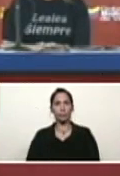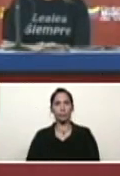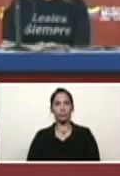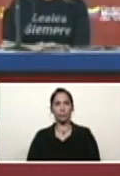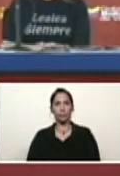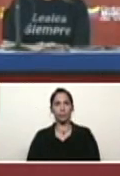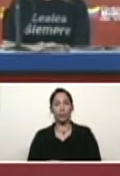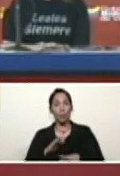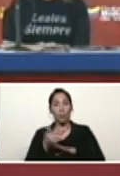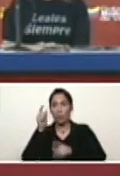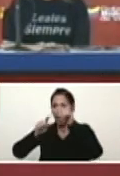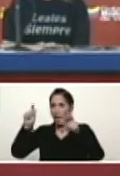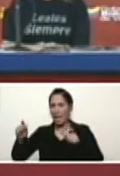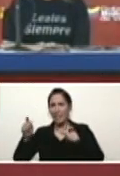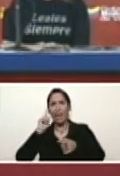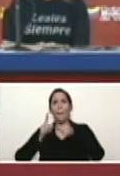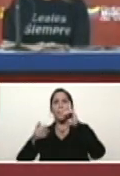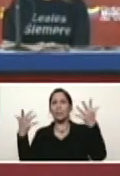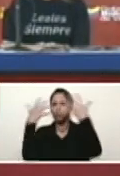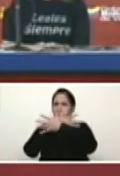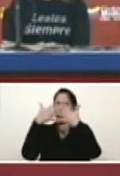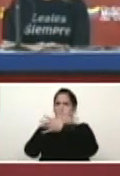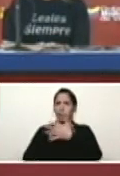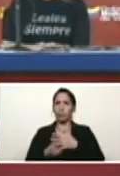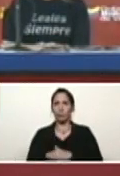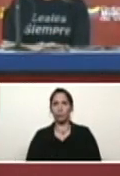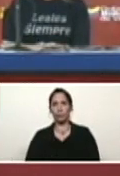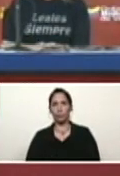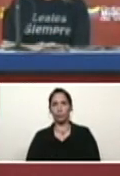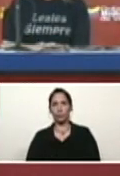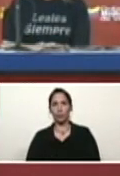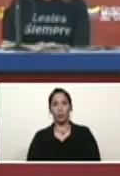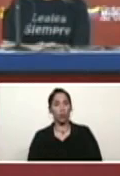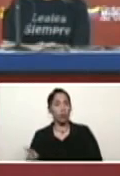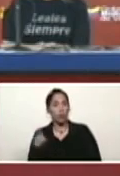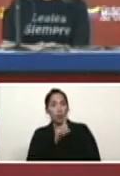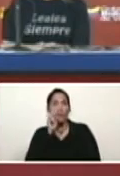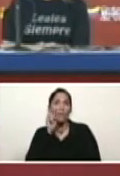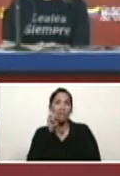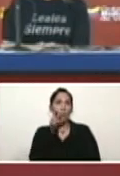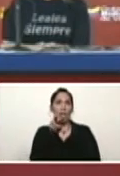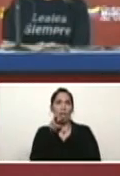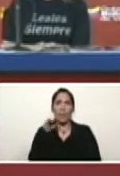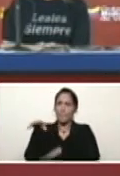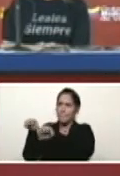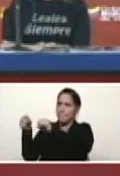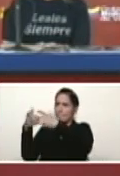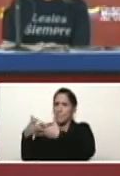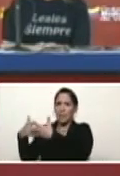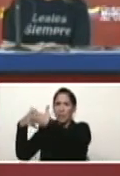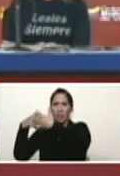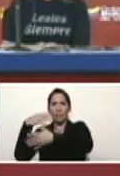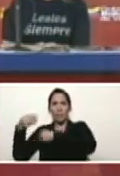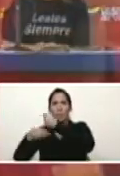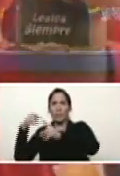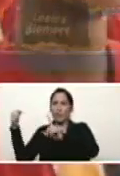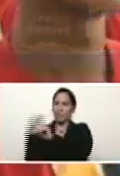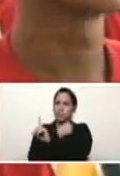Porque hay gente que se confunde y no ve al imperialismo haciéndole daño al